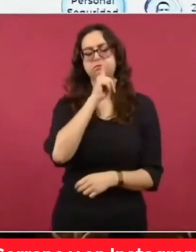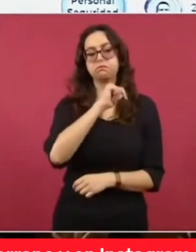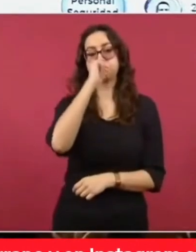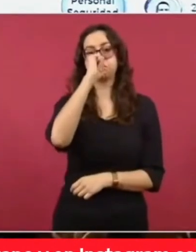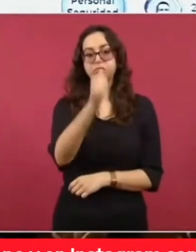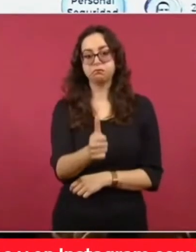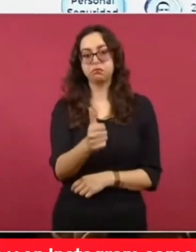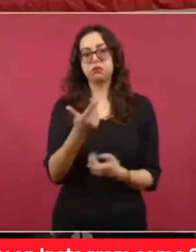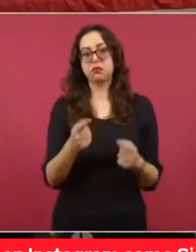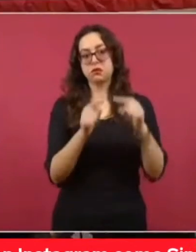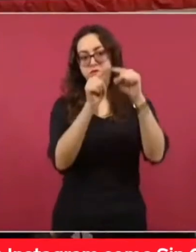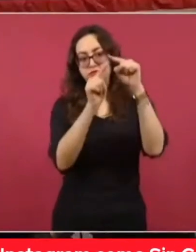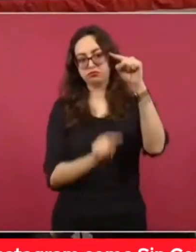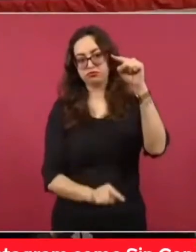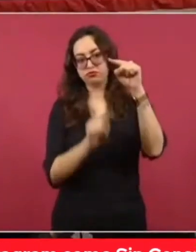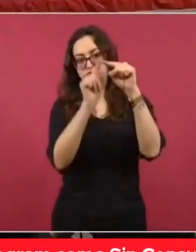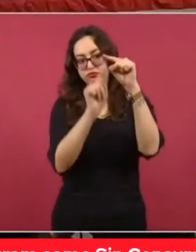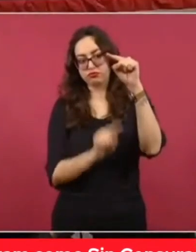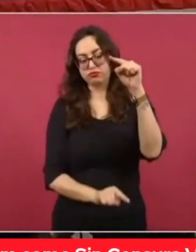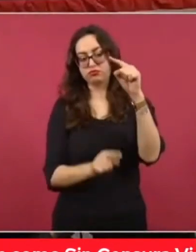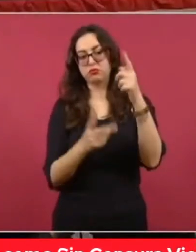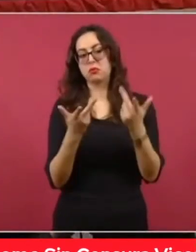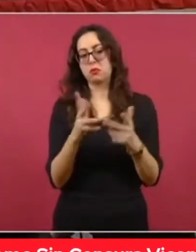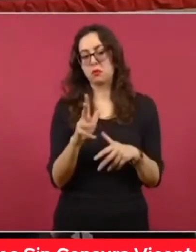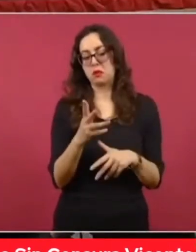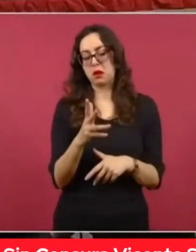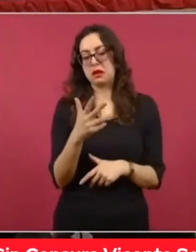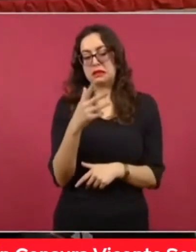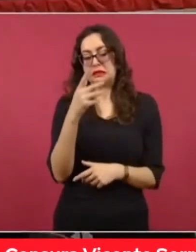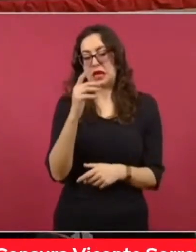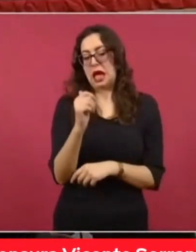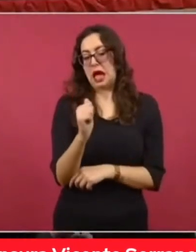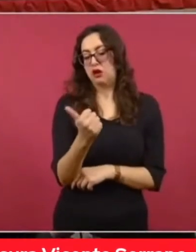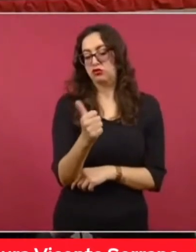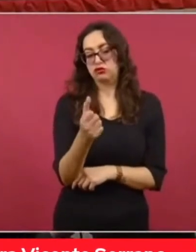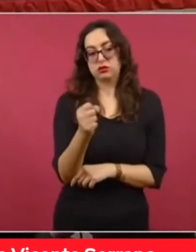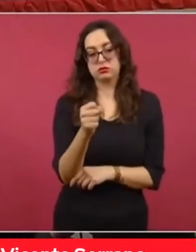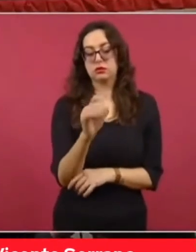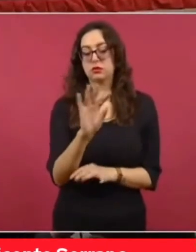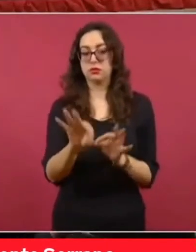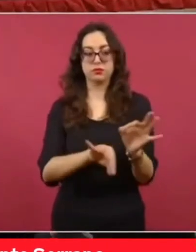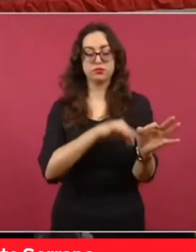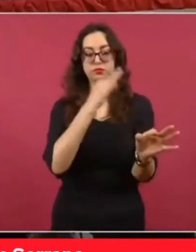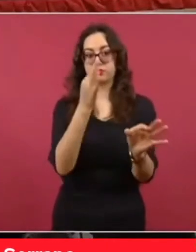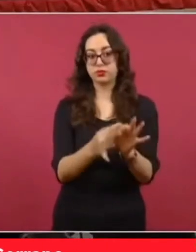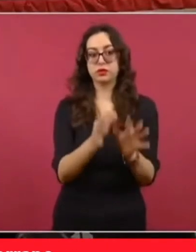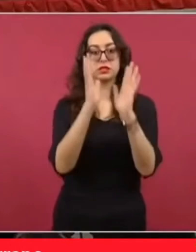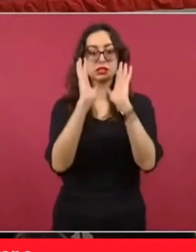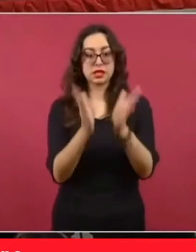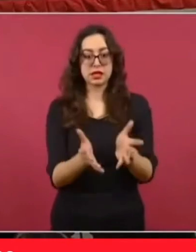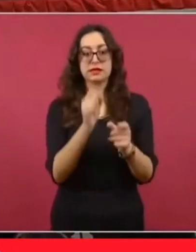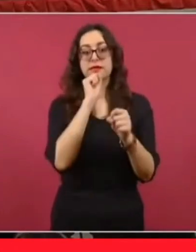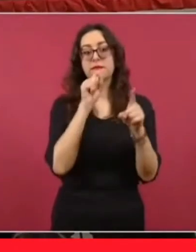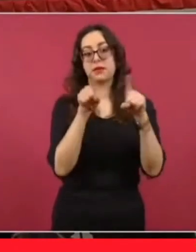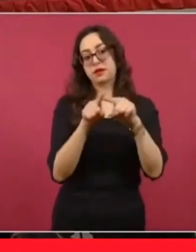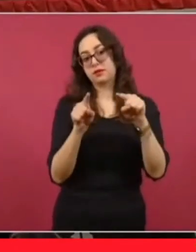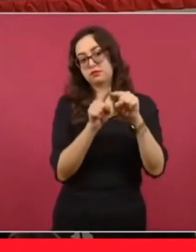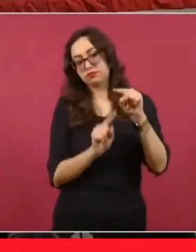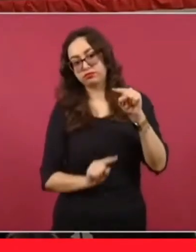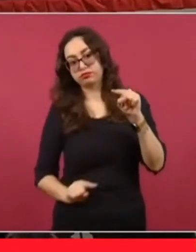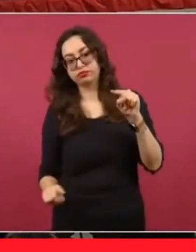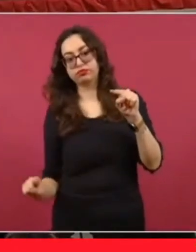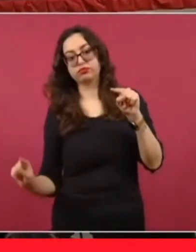sobre esta línea que va a quedar por ahí de agosto y septiembre va a quedar ya lista y en estas se está trabajando para que